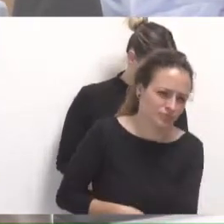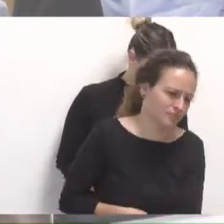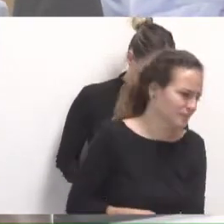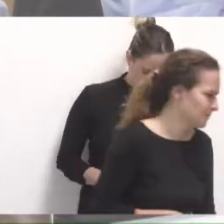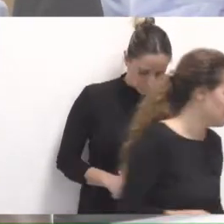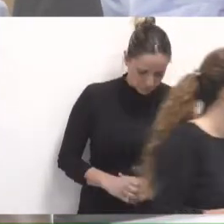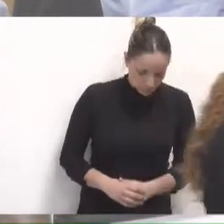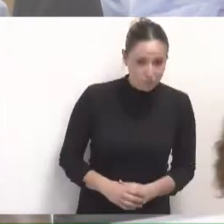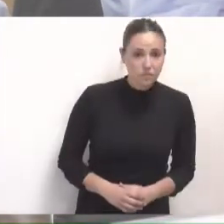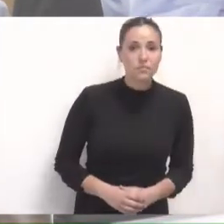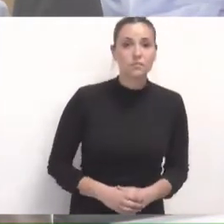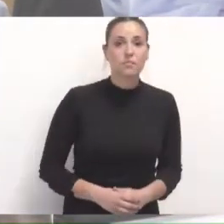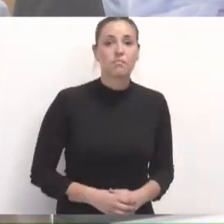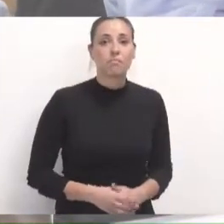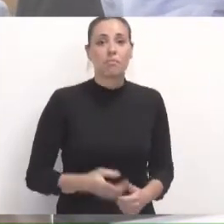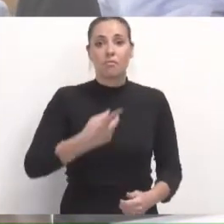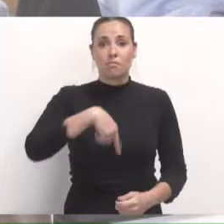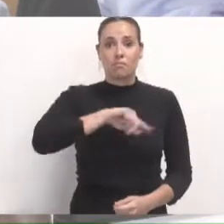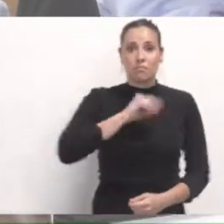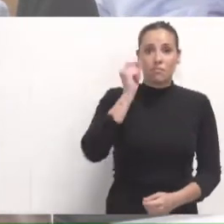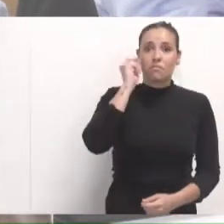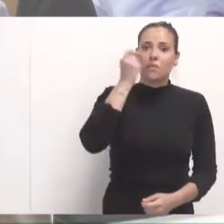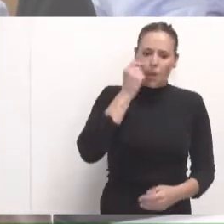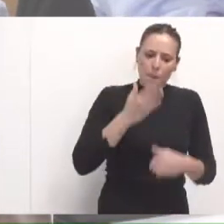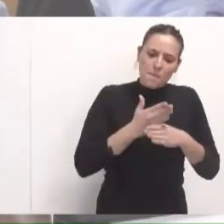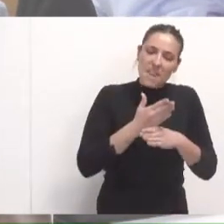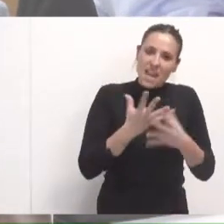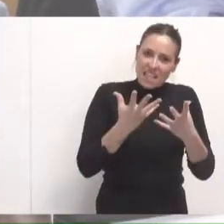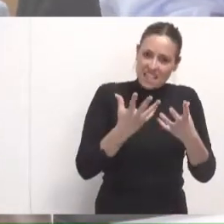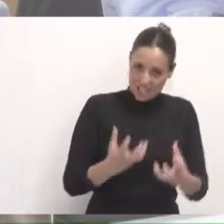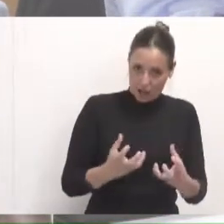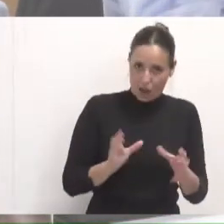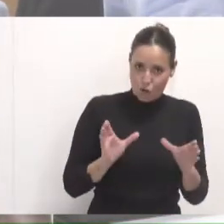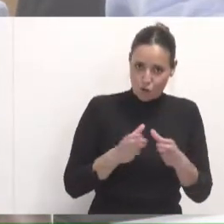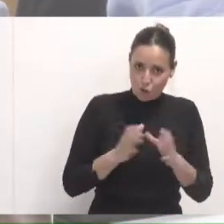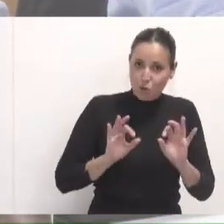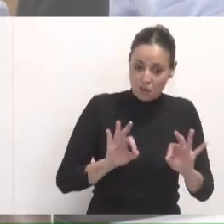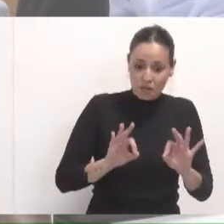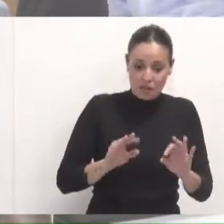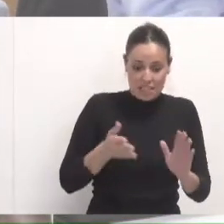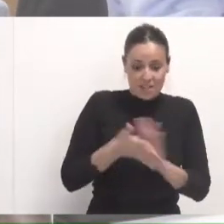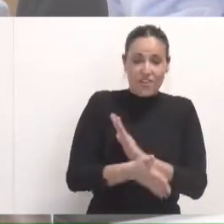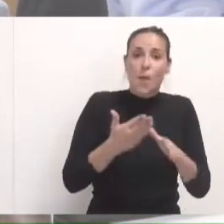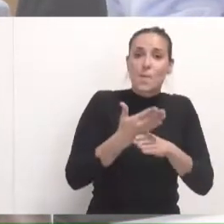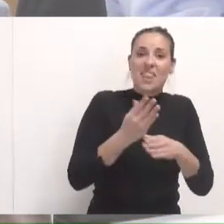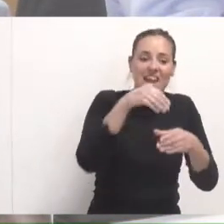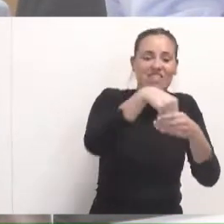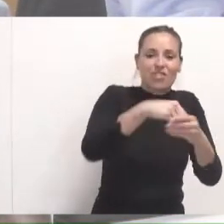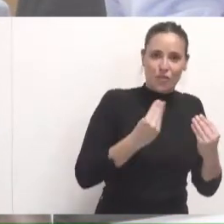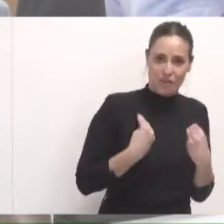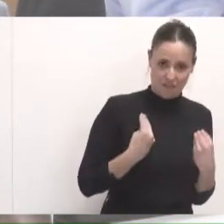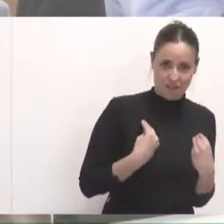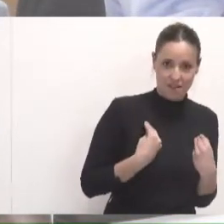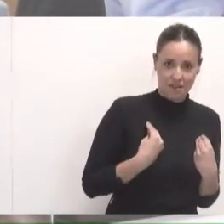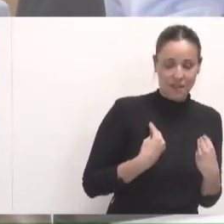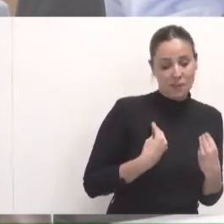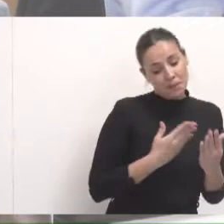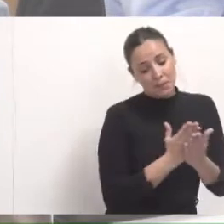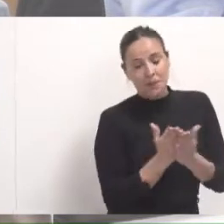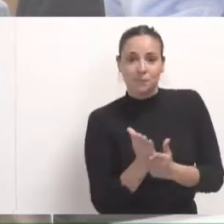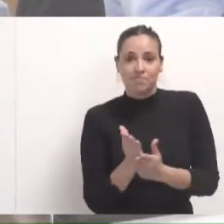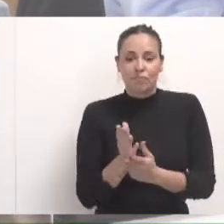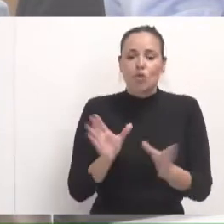¿no? Nos hemos encontrado con el grupo de las termitas de la madera seca, que viven en el interior de la madera, y nos hemos encontrado pues el grupo de